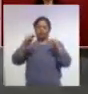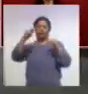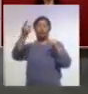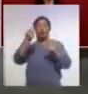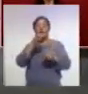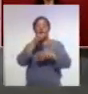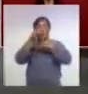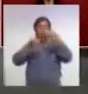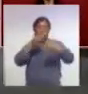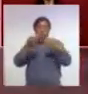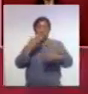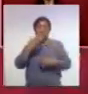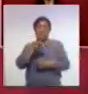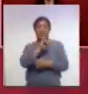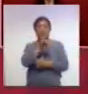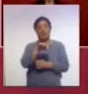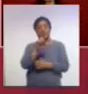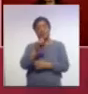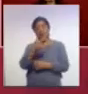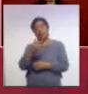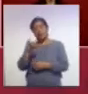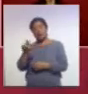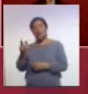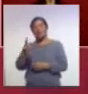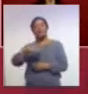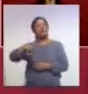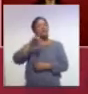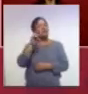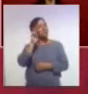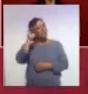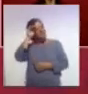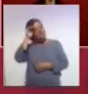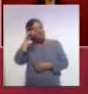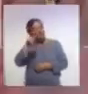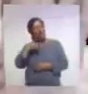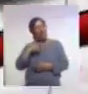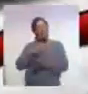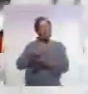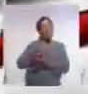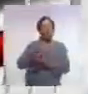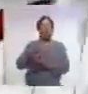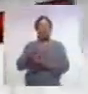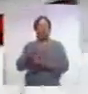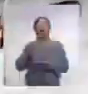dado a conocer por el INEGI porque despeja el miedo y la intención de crear desconfianza.